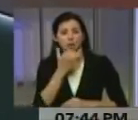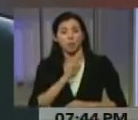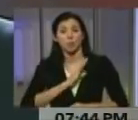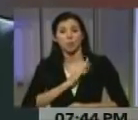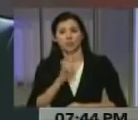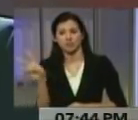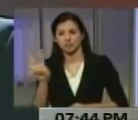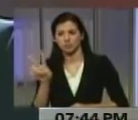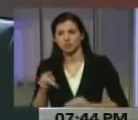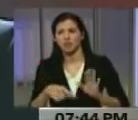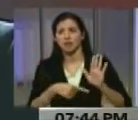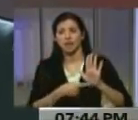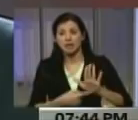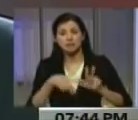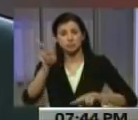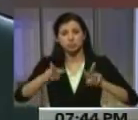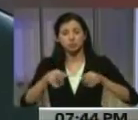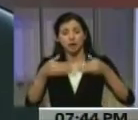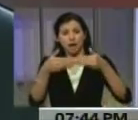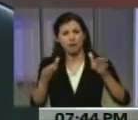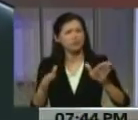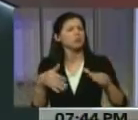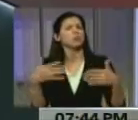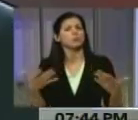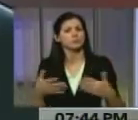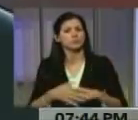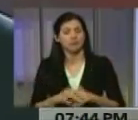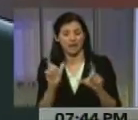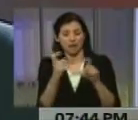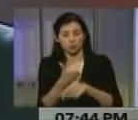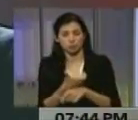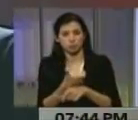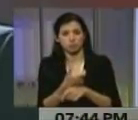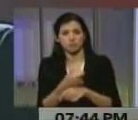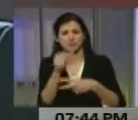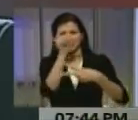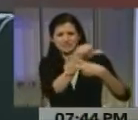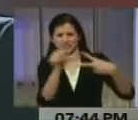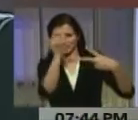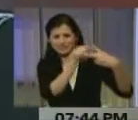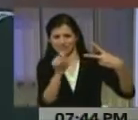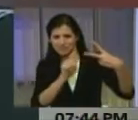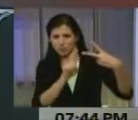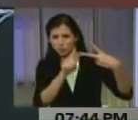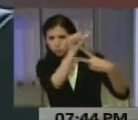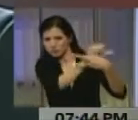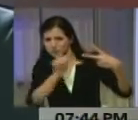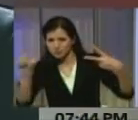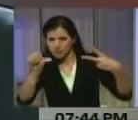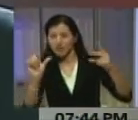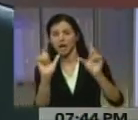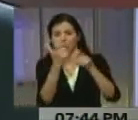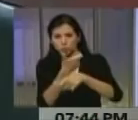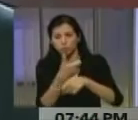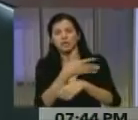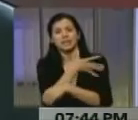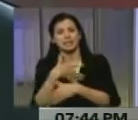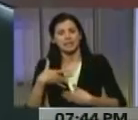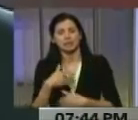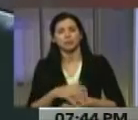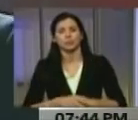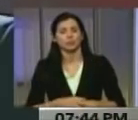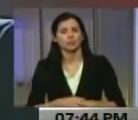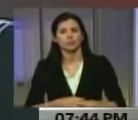Esta exposición se va a abrir en agosto, la segunda semana de agosto, y lo que queremos es romper el